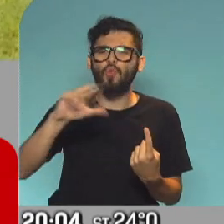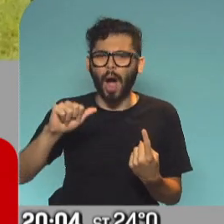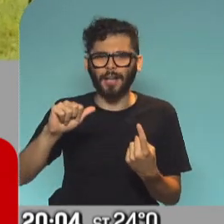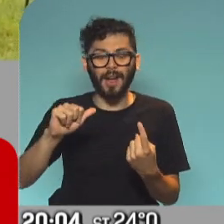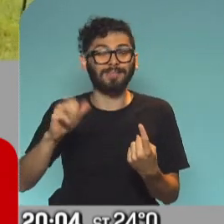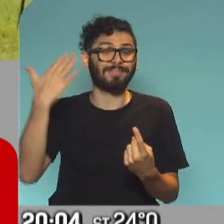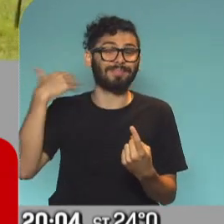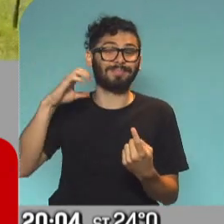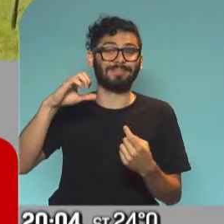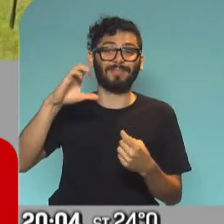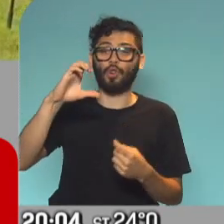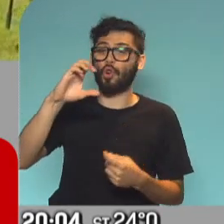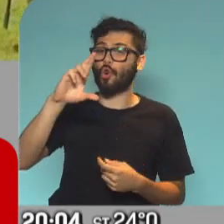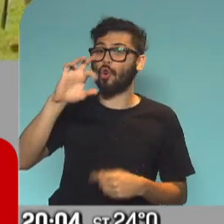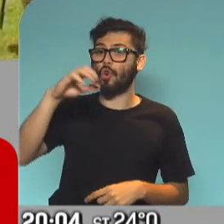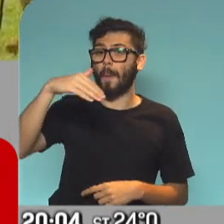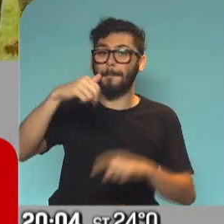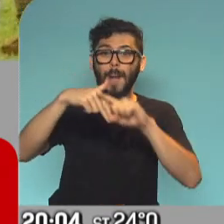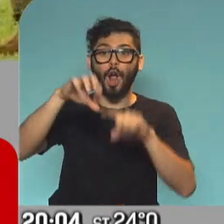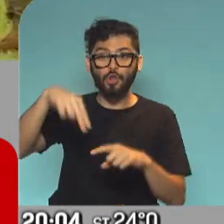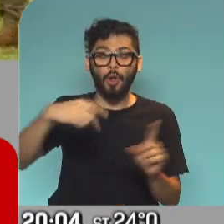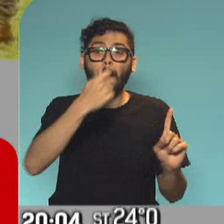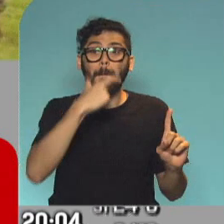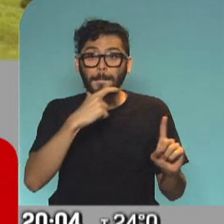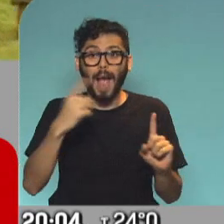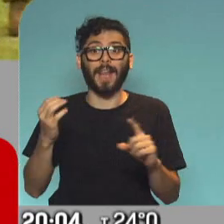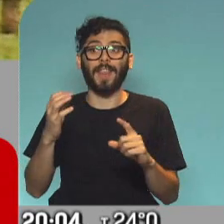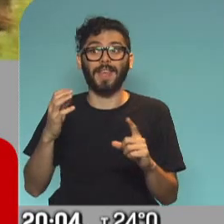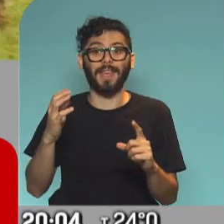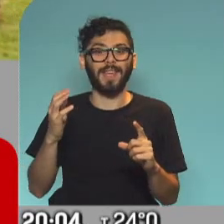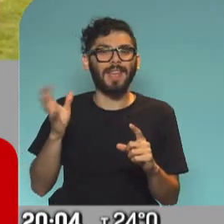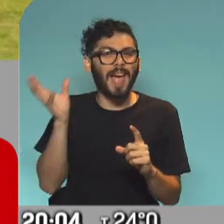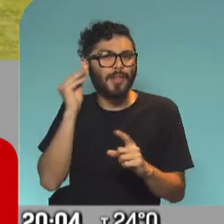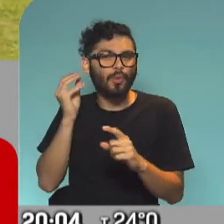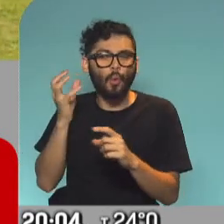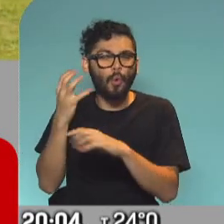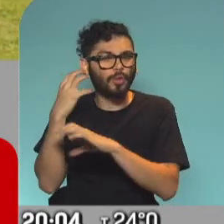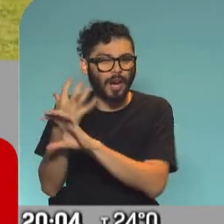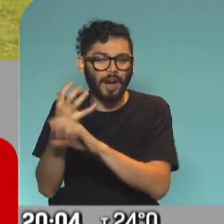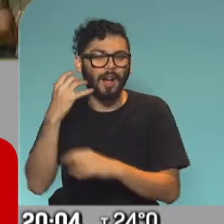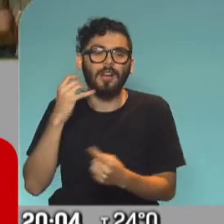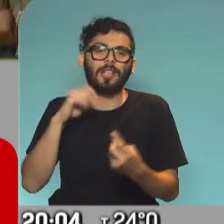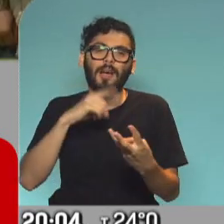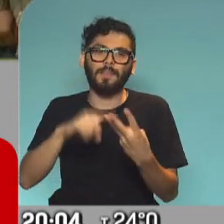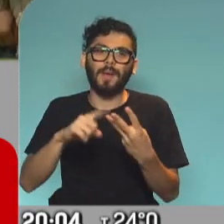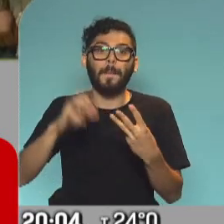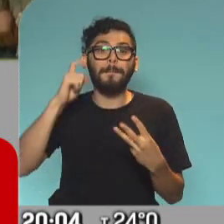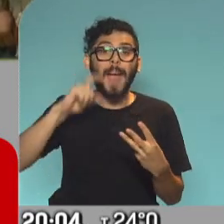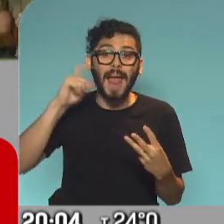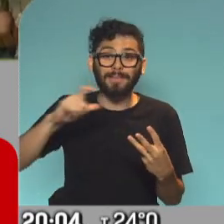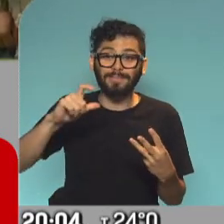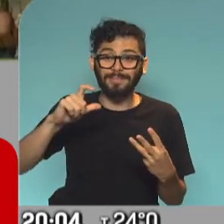aplicó con Mauricio Macri en la causa de escuchas ilegales, que se aplicó con Carlos Menem en la voladura de Río Tercero. Ese concepto es